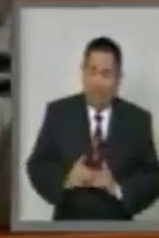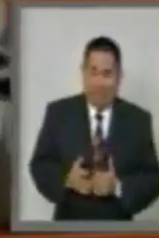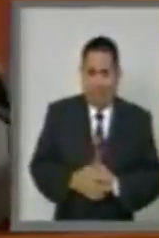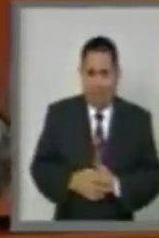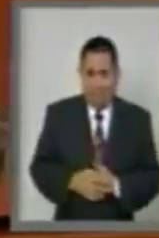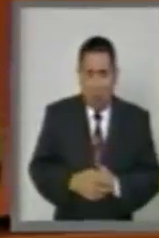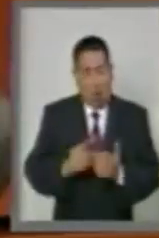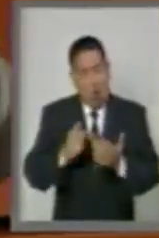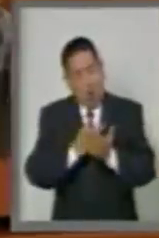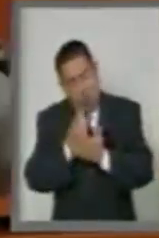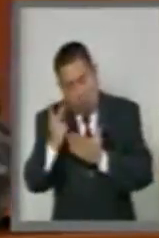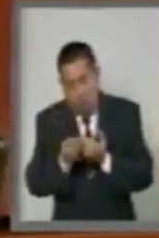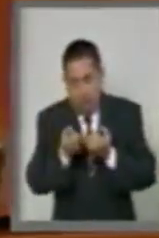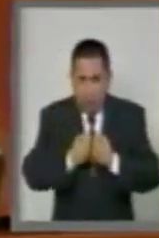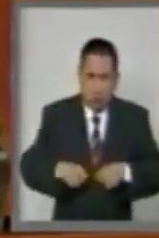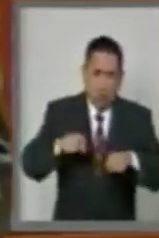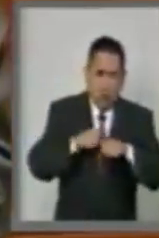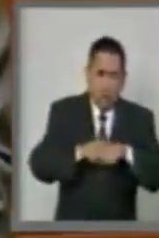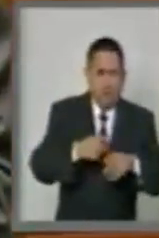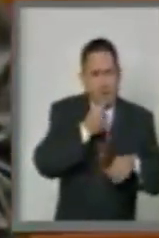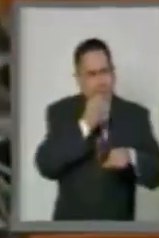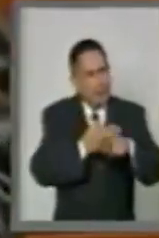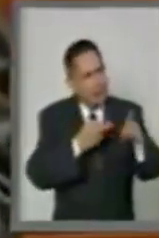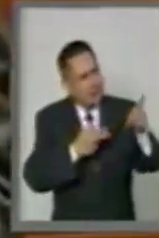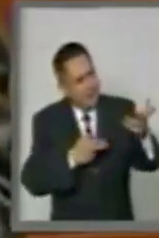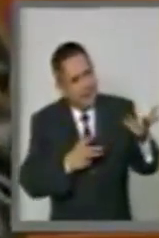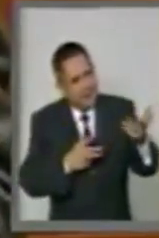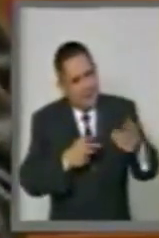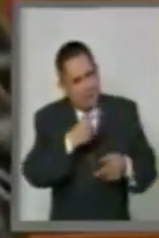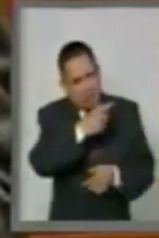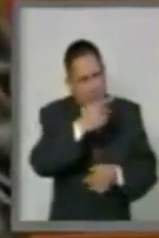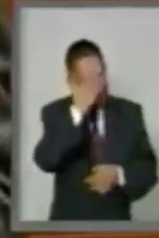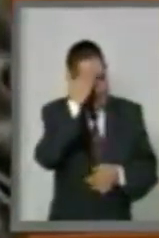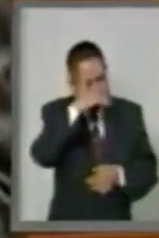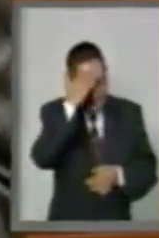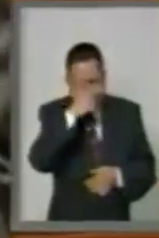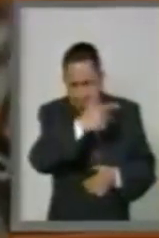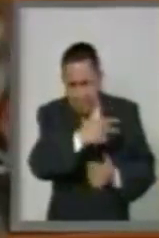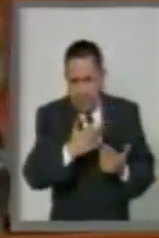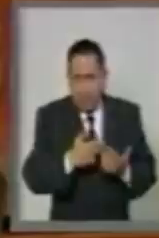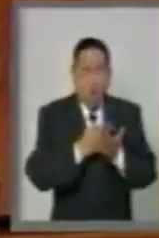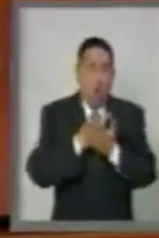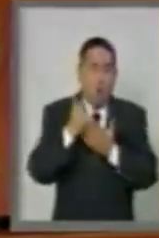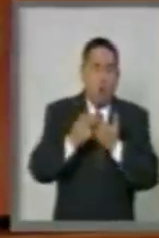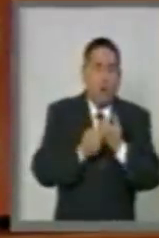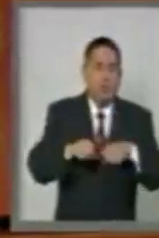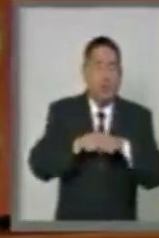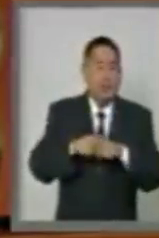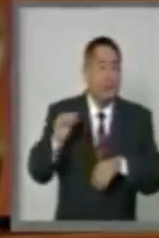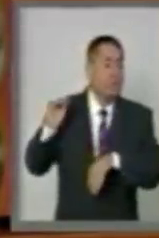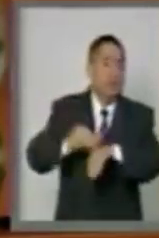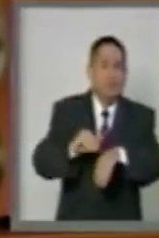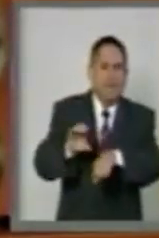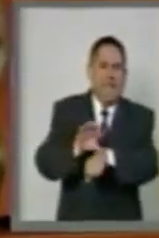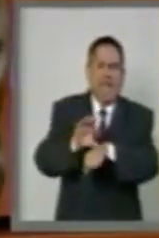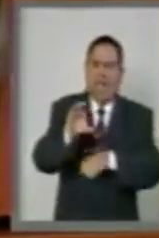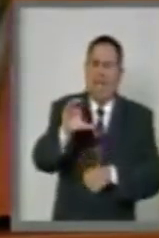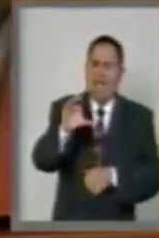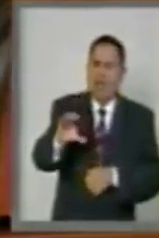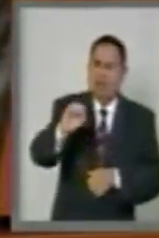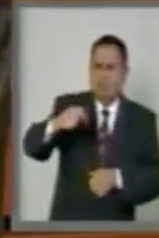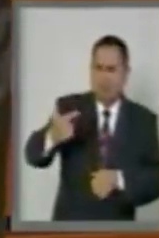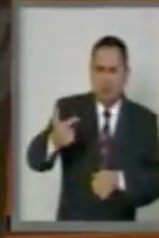Los programas sociales, señor secretario, usted que es un hombre ilustrado lo sabe, los programas que metió Salinas, ¿verdad?